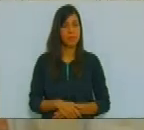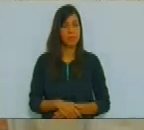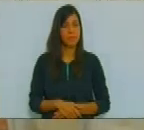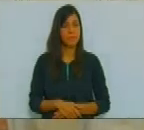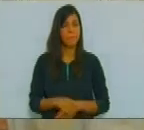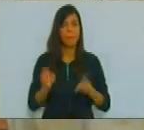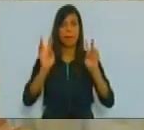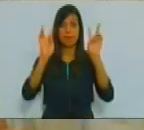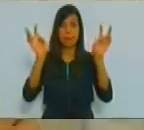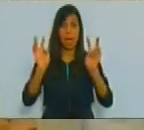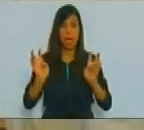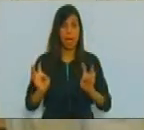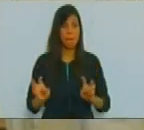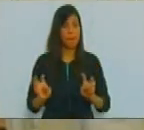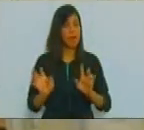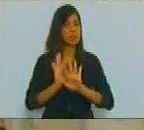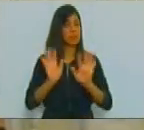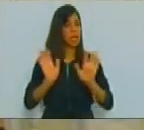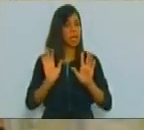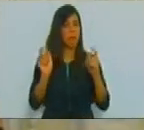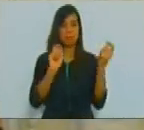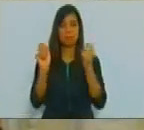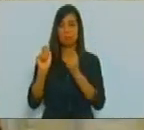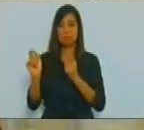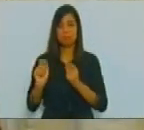sesión se ha discutido en su totalidad